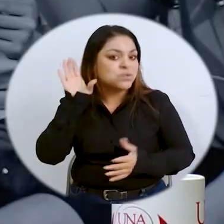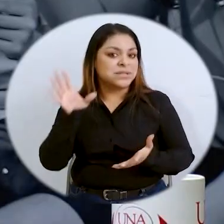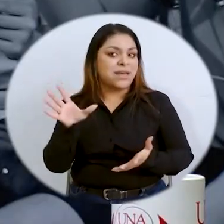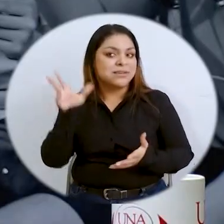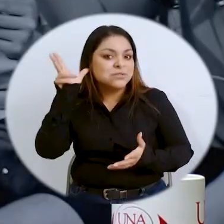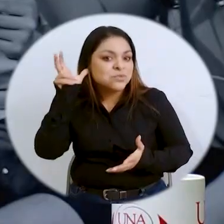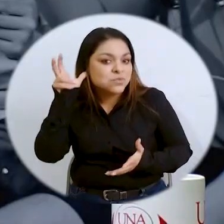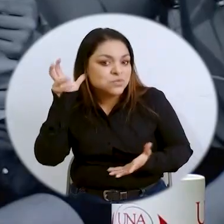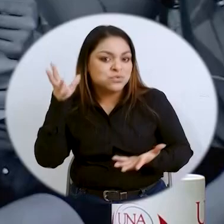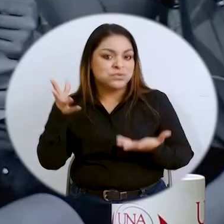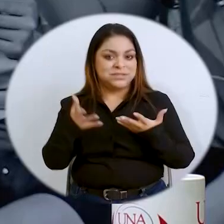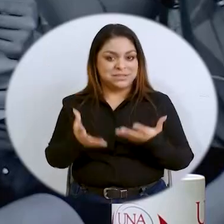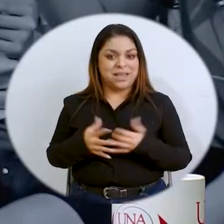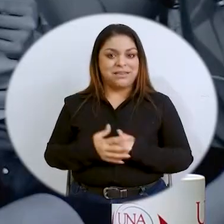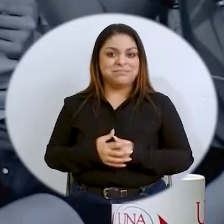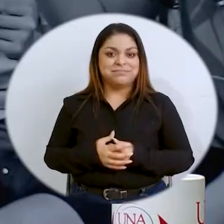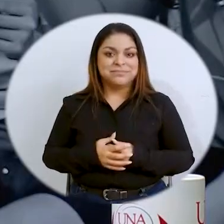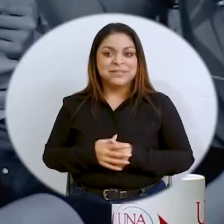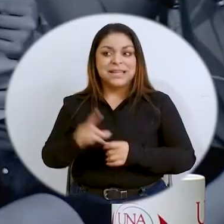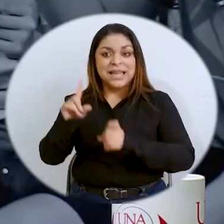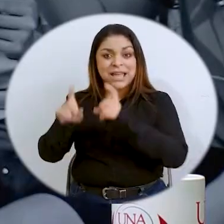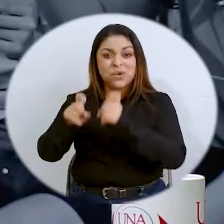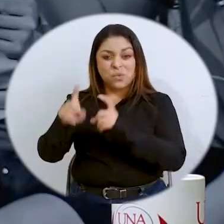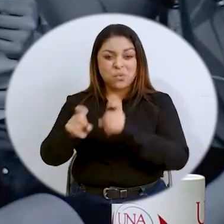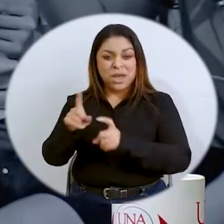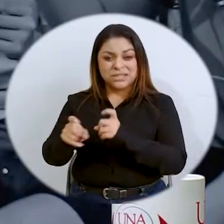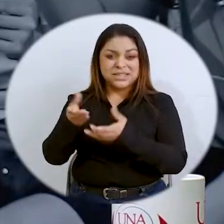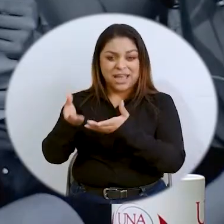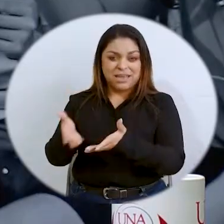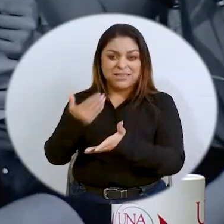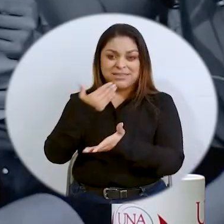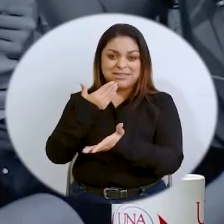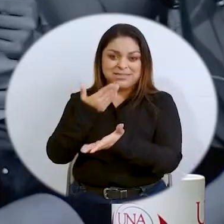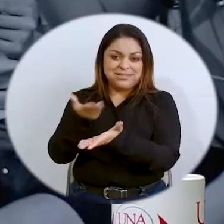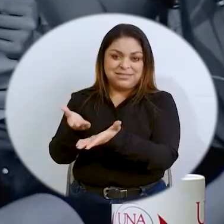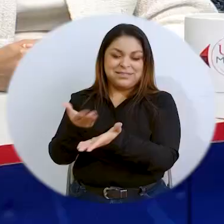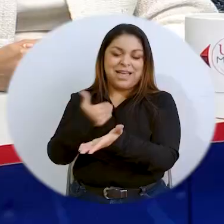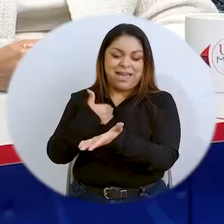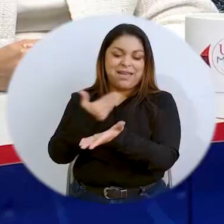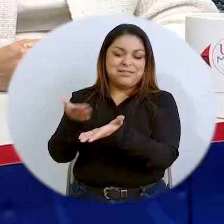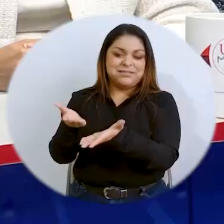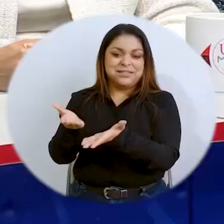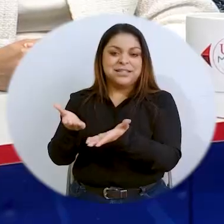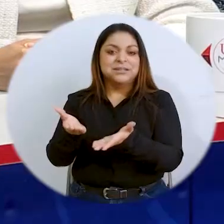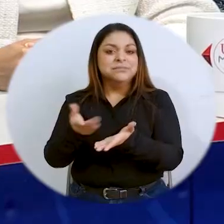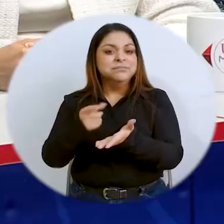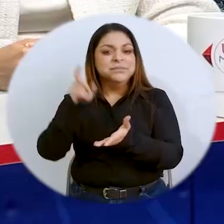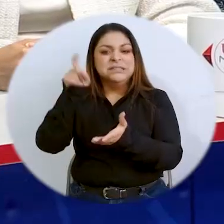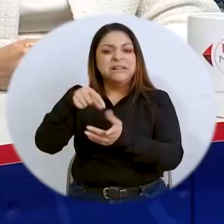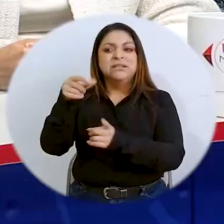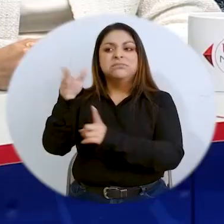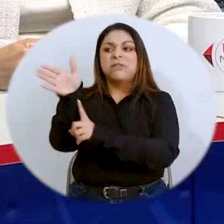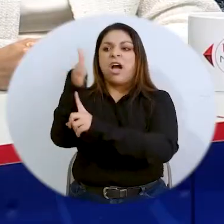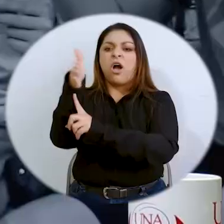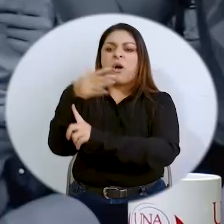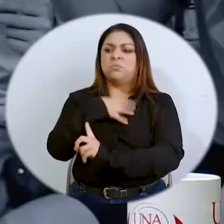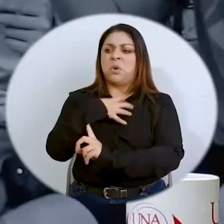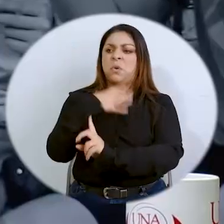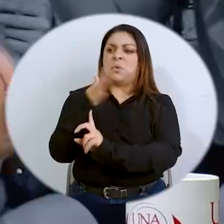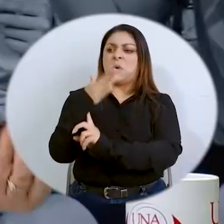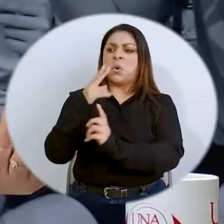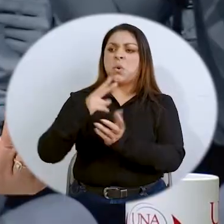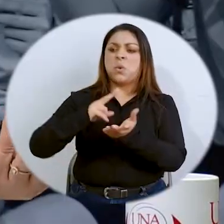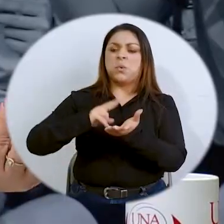escucha. O sea, las encuestas nos lo han venido diciendo en el marco del proceso electoral, pero ya es momento como de, ¿verdad?, guardar las banderas